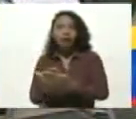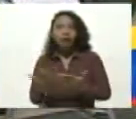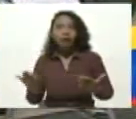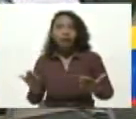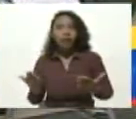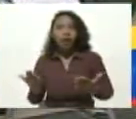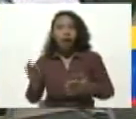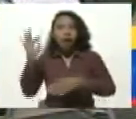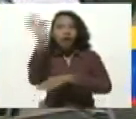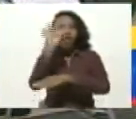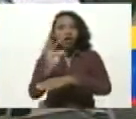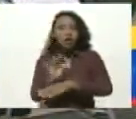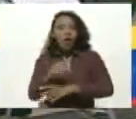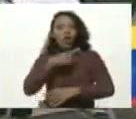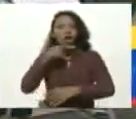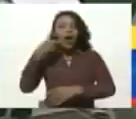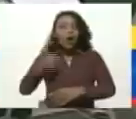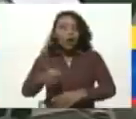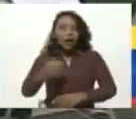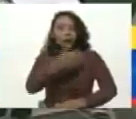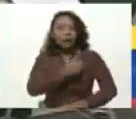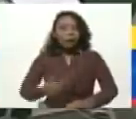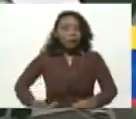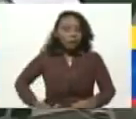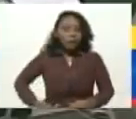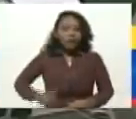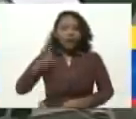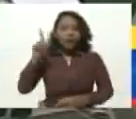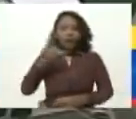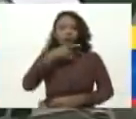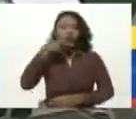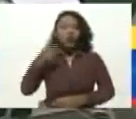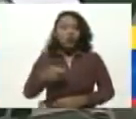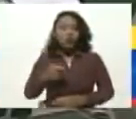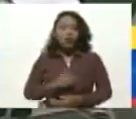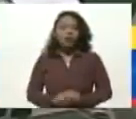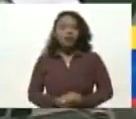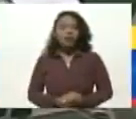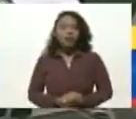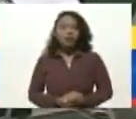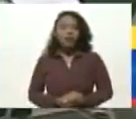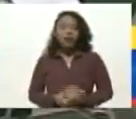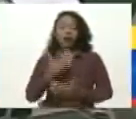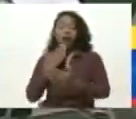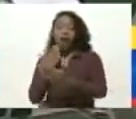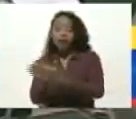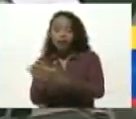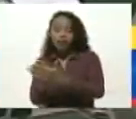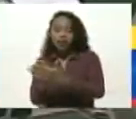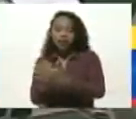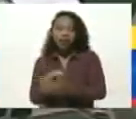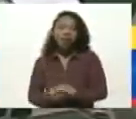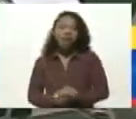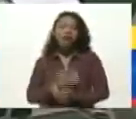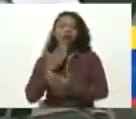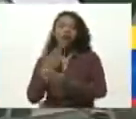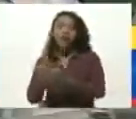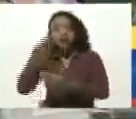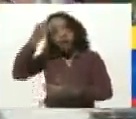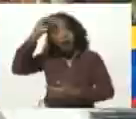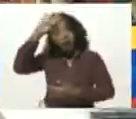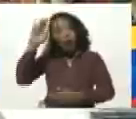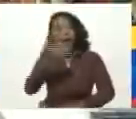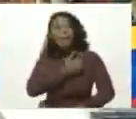la Federación de Rusia, al presidente Vladimir Putin. Gracias. Gracias a Cuba,